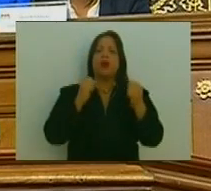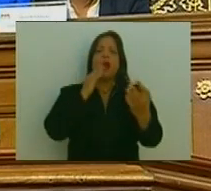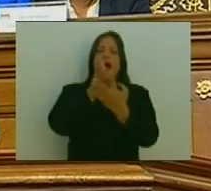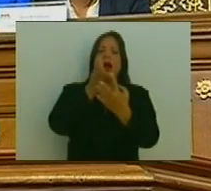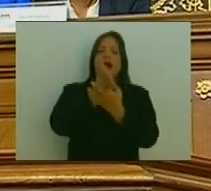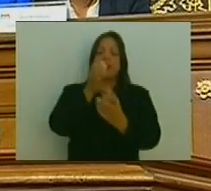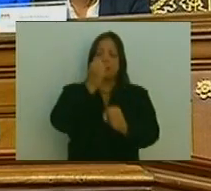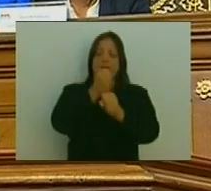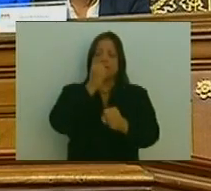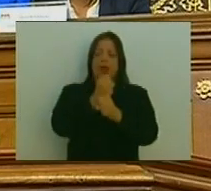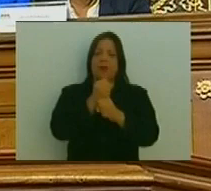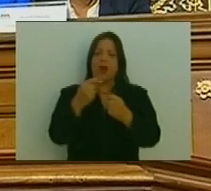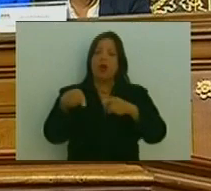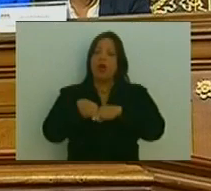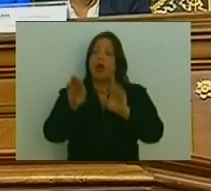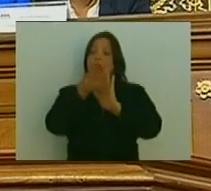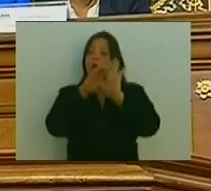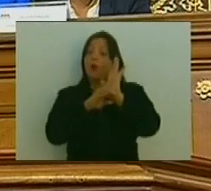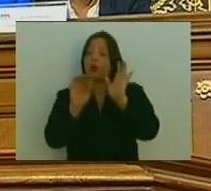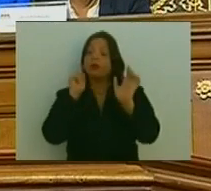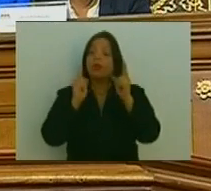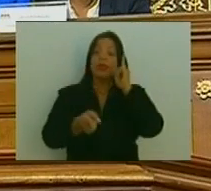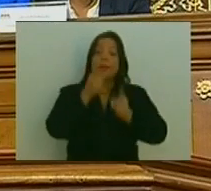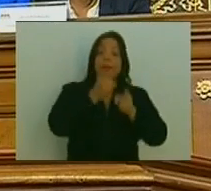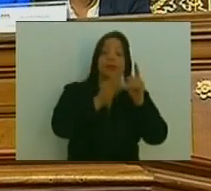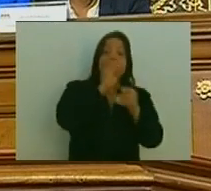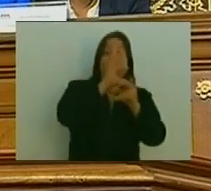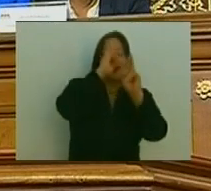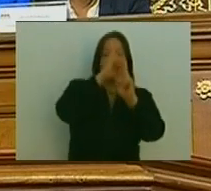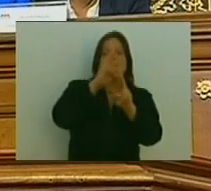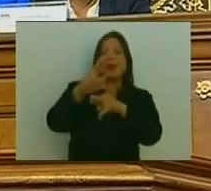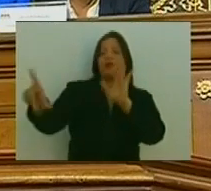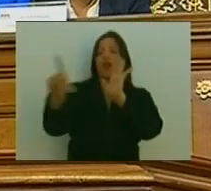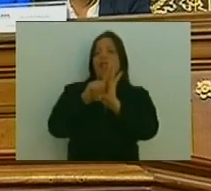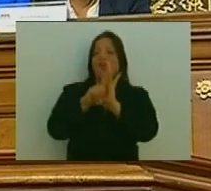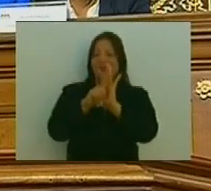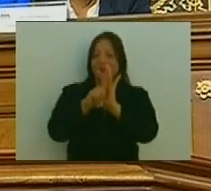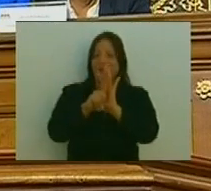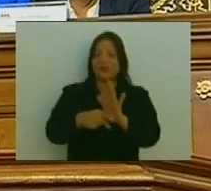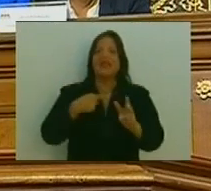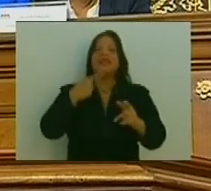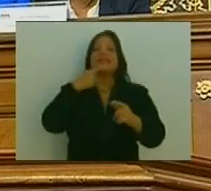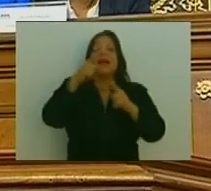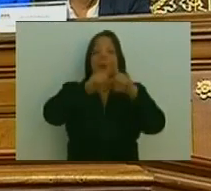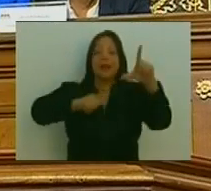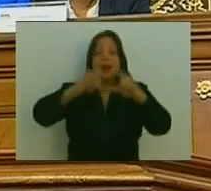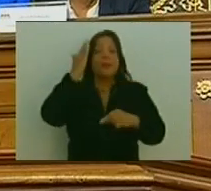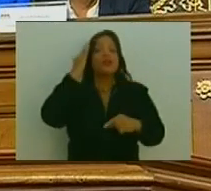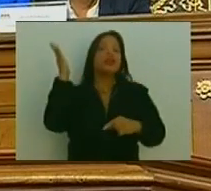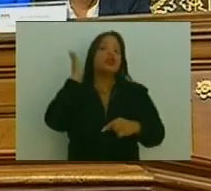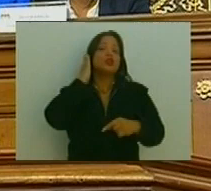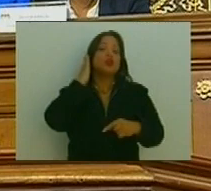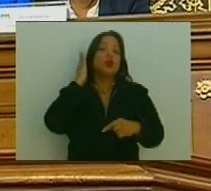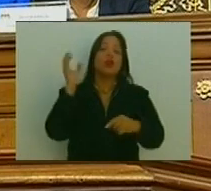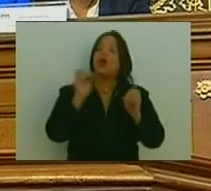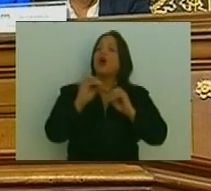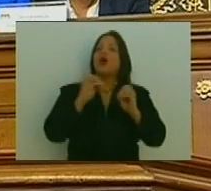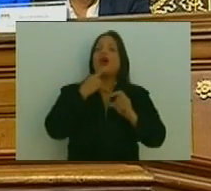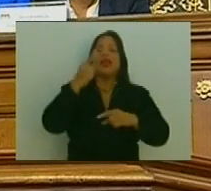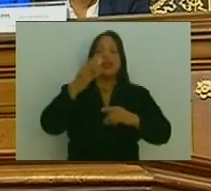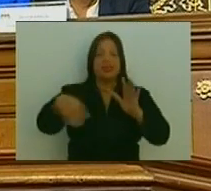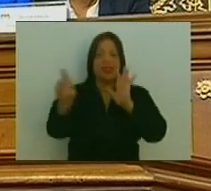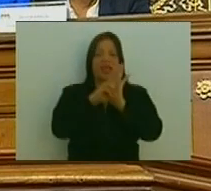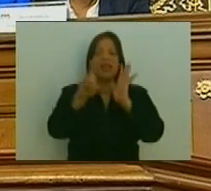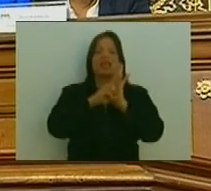al empleo acorde con sus condiciones, de conformidad con la ley. Se le reconoce a las personas sordas o mudas